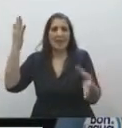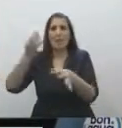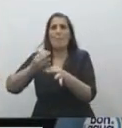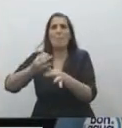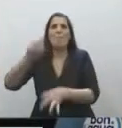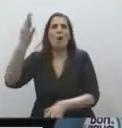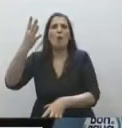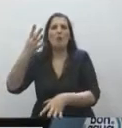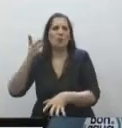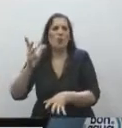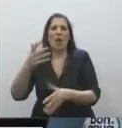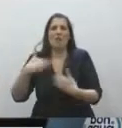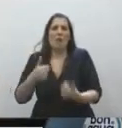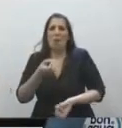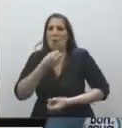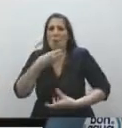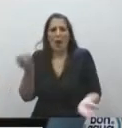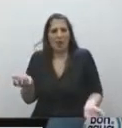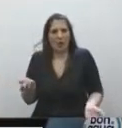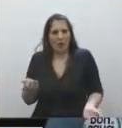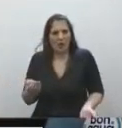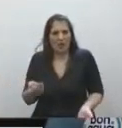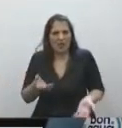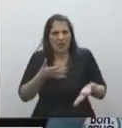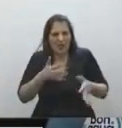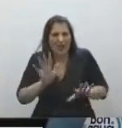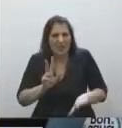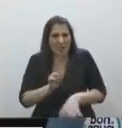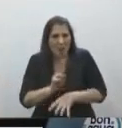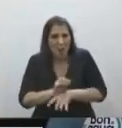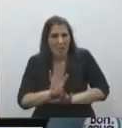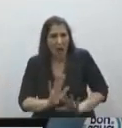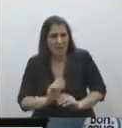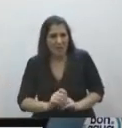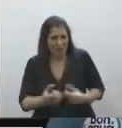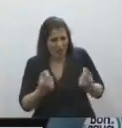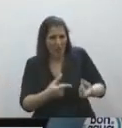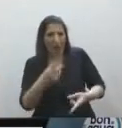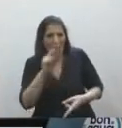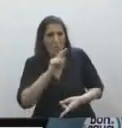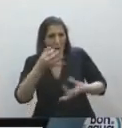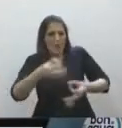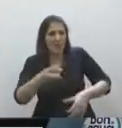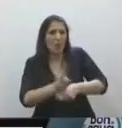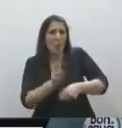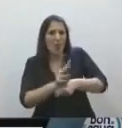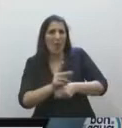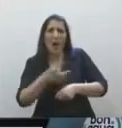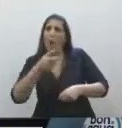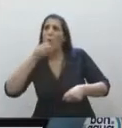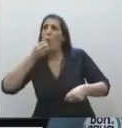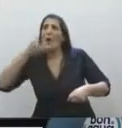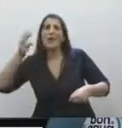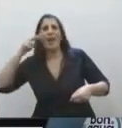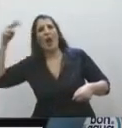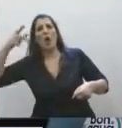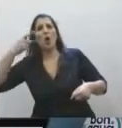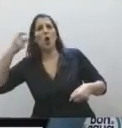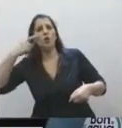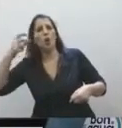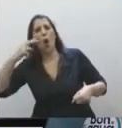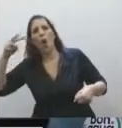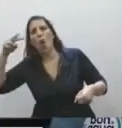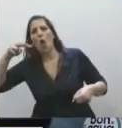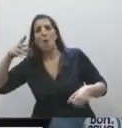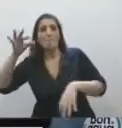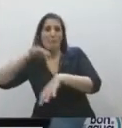mí no me llama la atención. Para mí es una característica de un gobierno que gobierna a través de eslogan, o sea, el